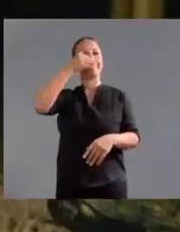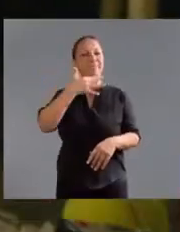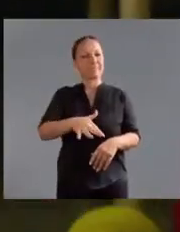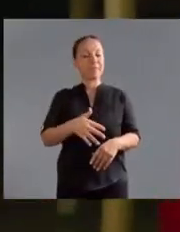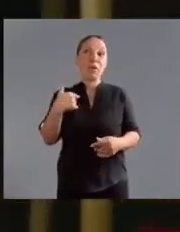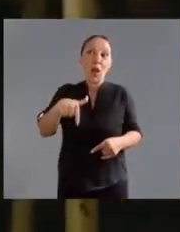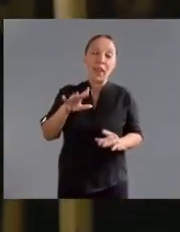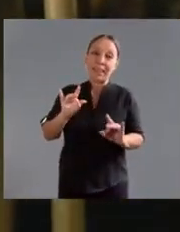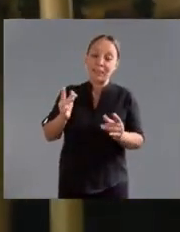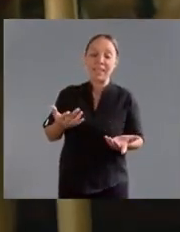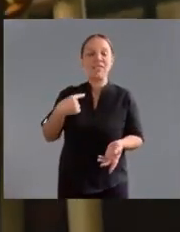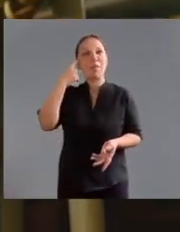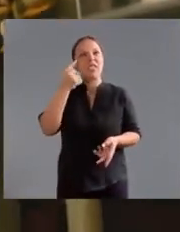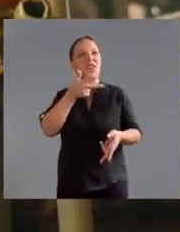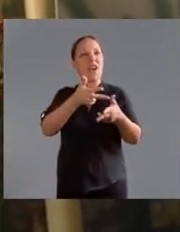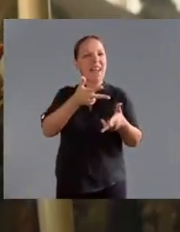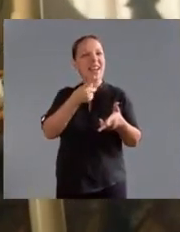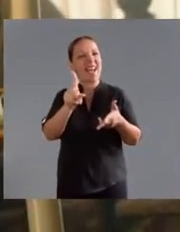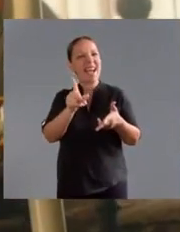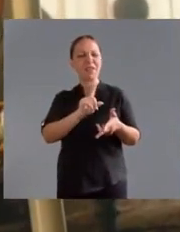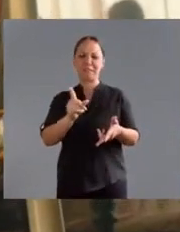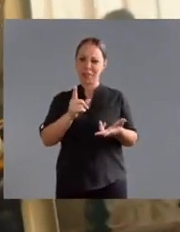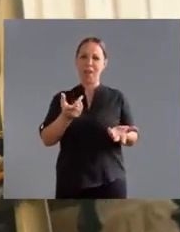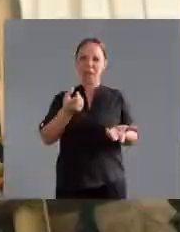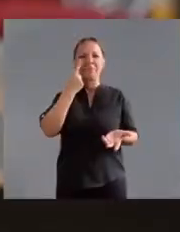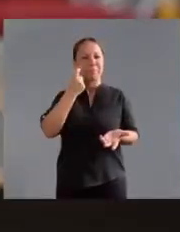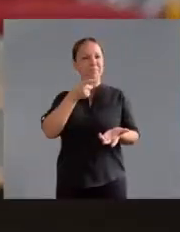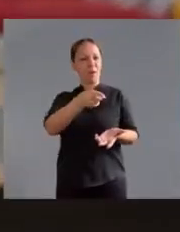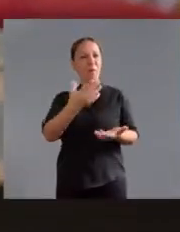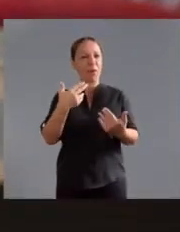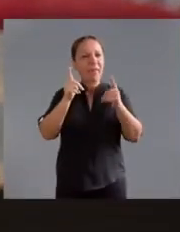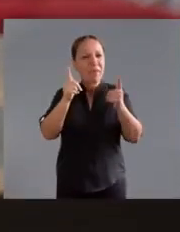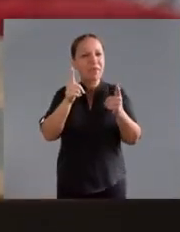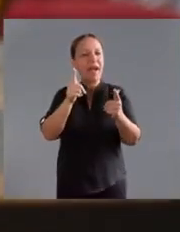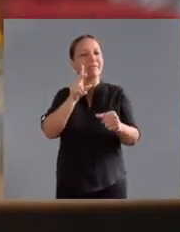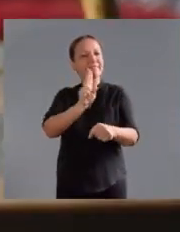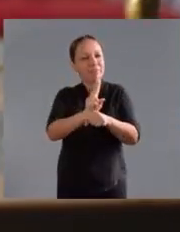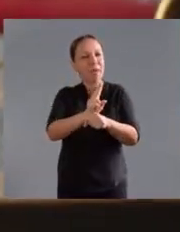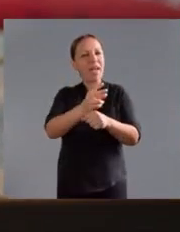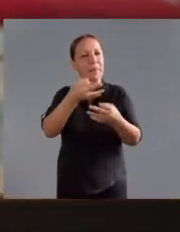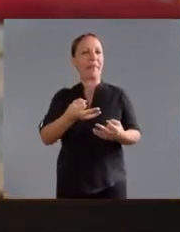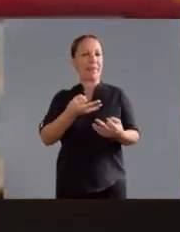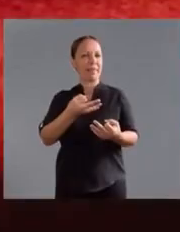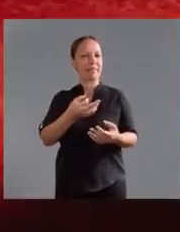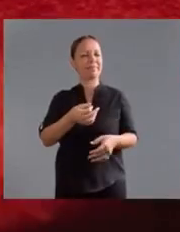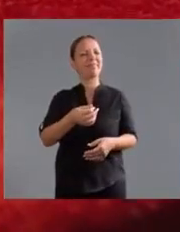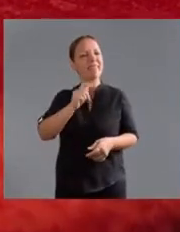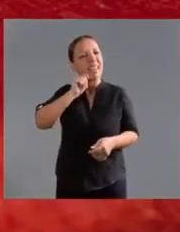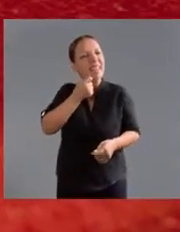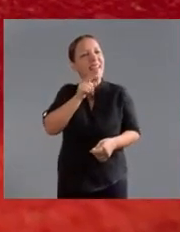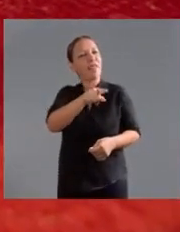Porque a veces es difícil, ¿viste? Uno piensa que puede sonar raro, pero esto demuestra que puedes pasarla bien. Cuidando lo